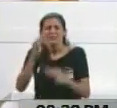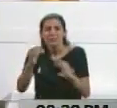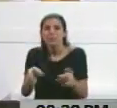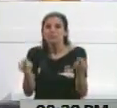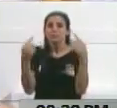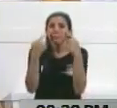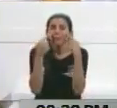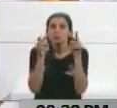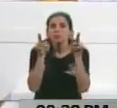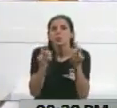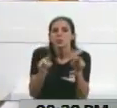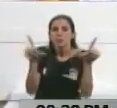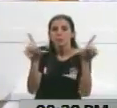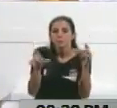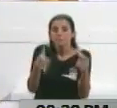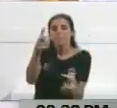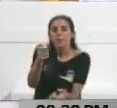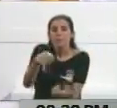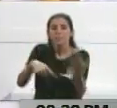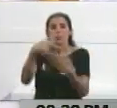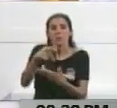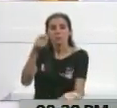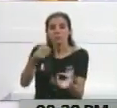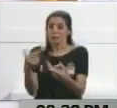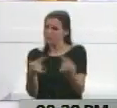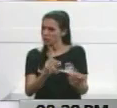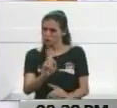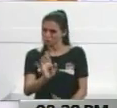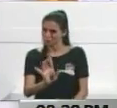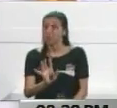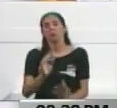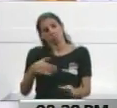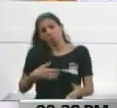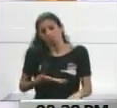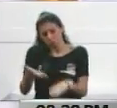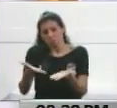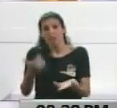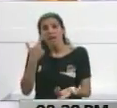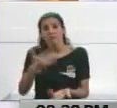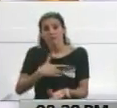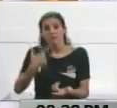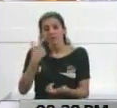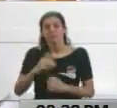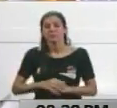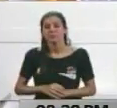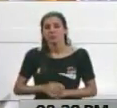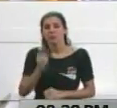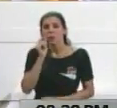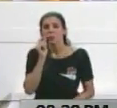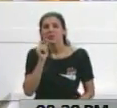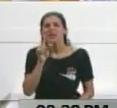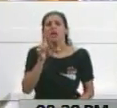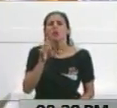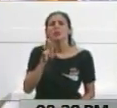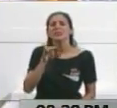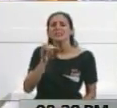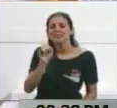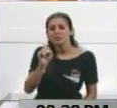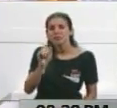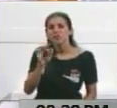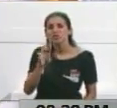No estás invitado, pero no te lo pela. A mí, Luis Florido, con el cual te reuniste estos días,